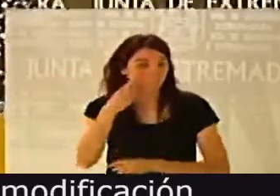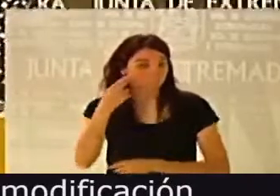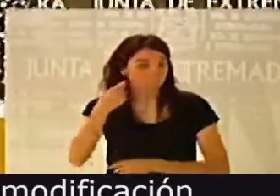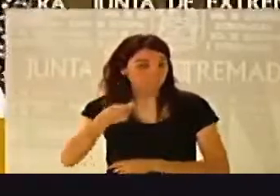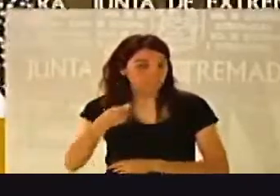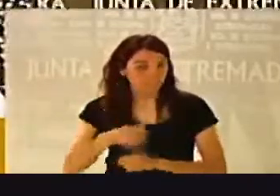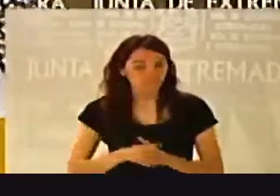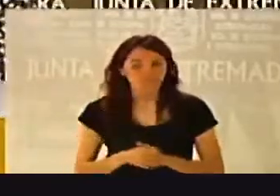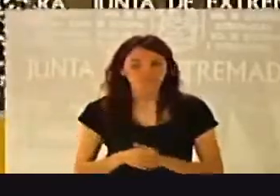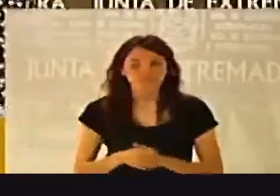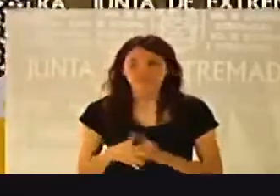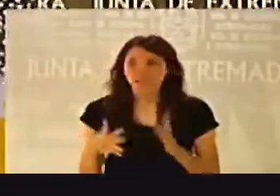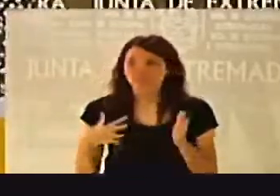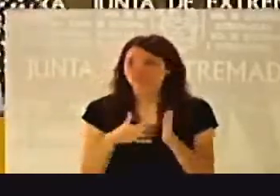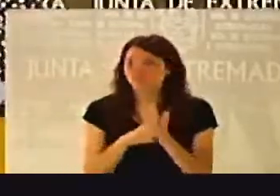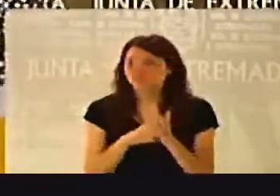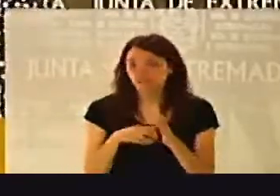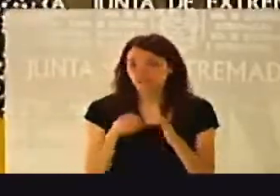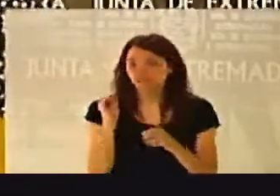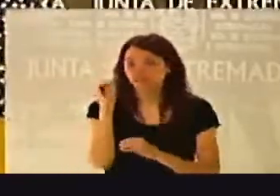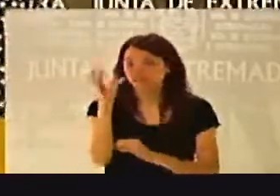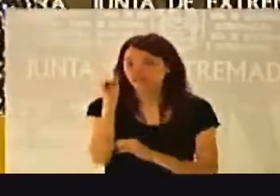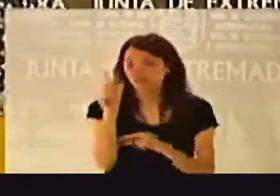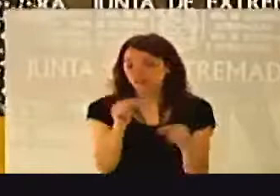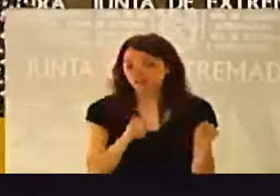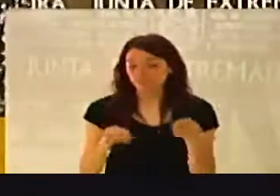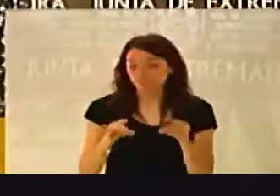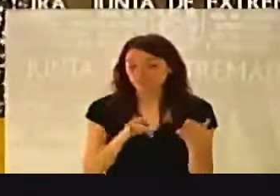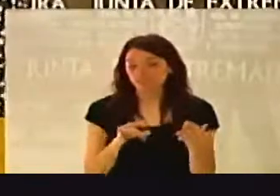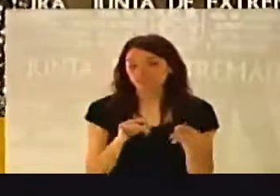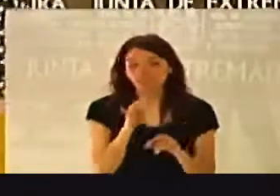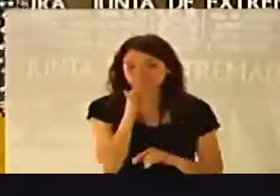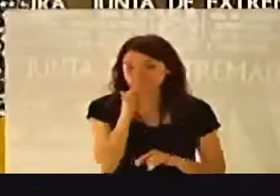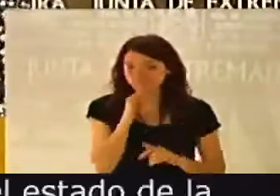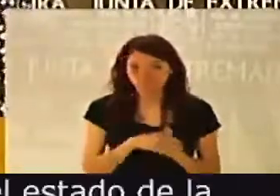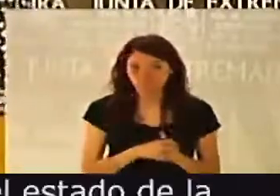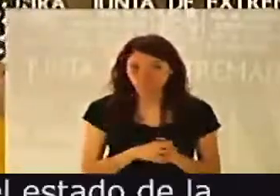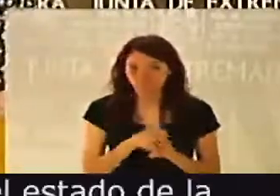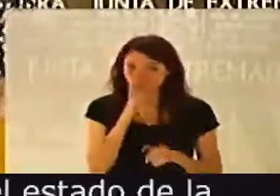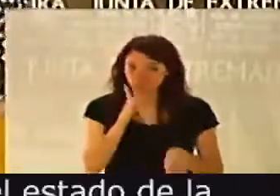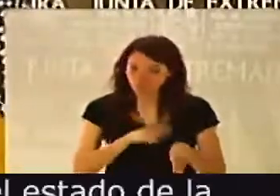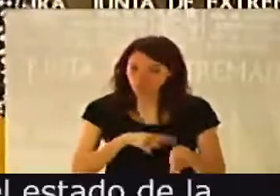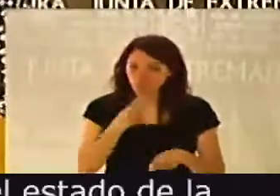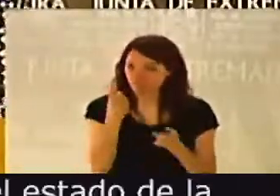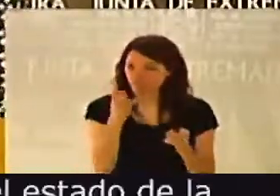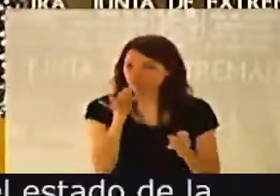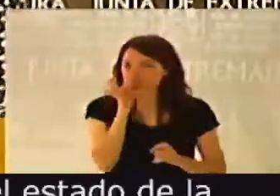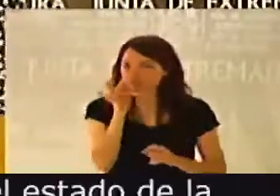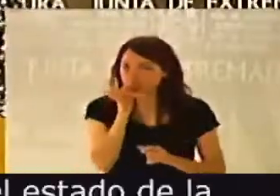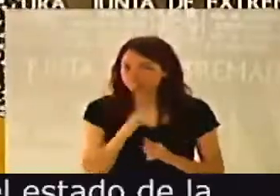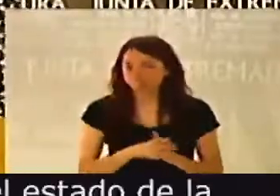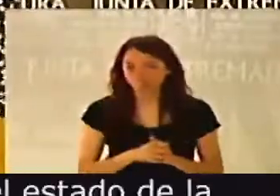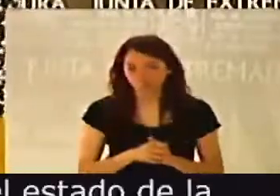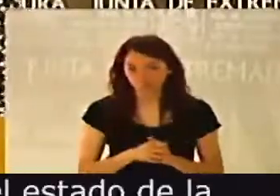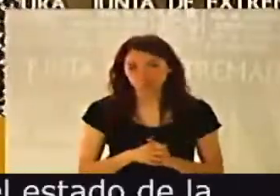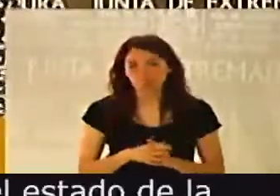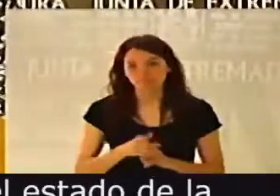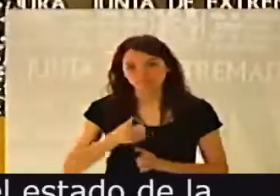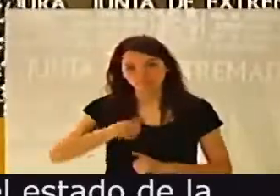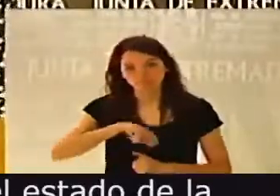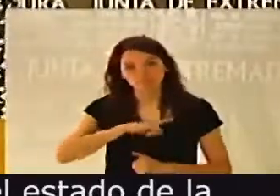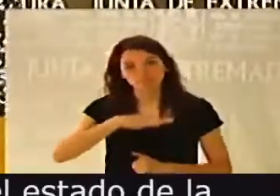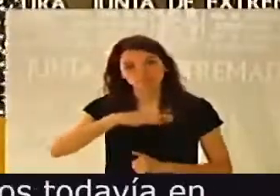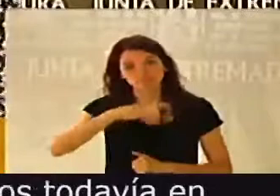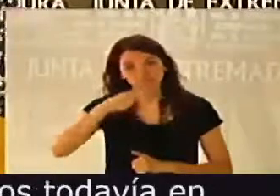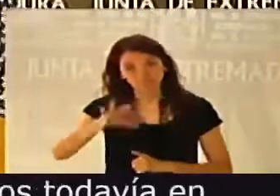No hay fecha todavía para el debate del estado de la región porque todavía estamos en fecha. Estamos todavía en disposición de poderlo